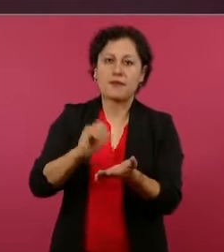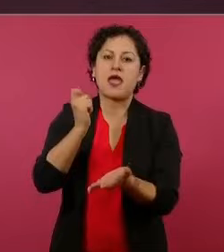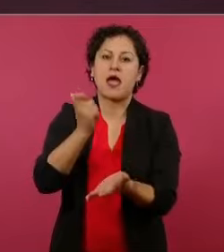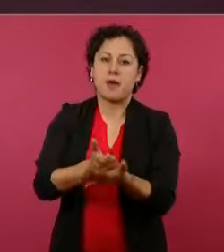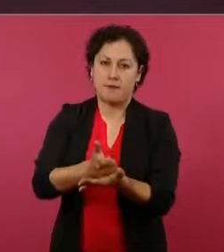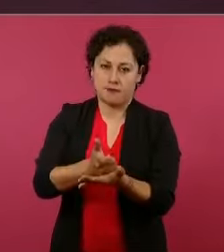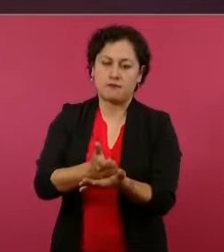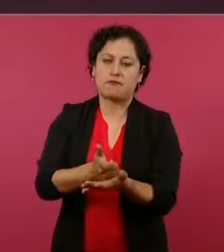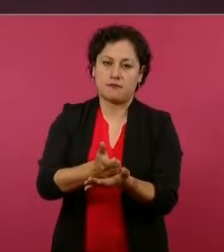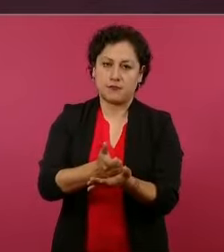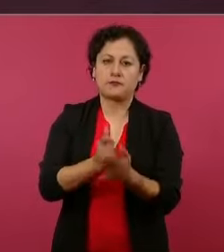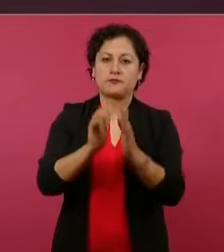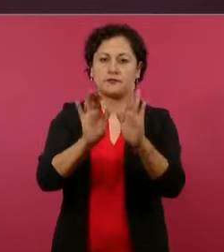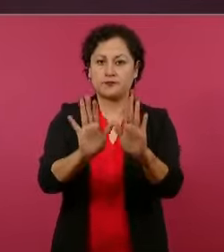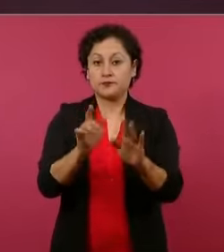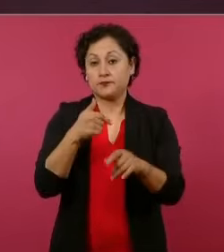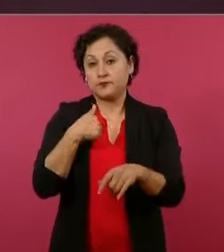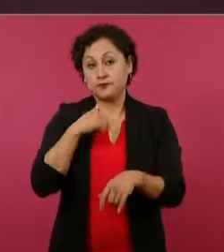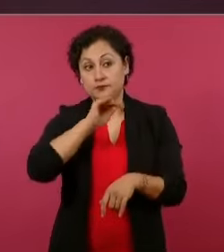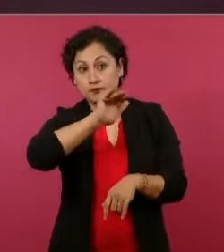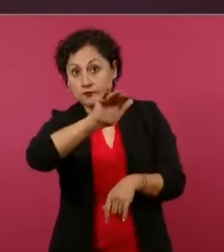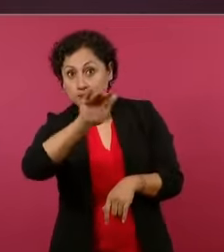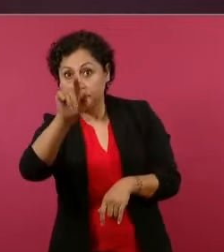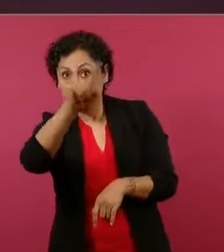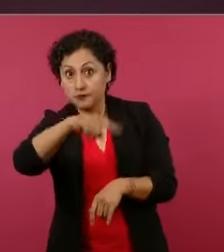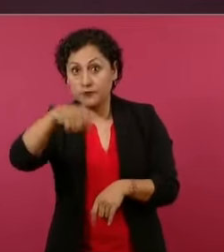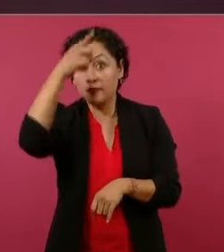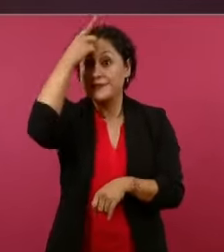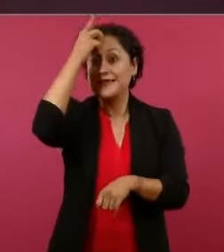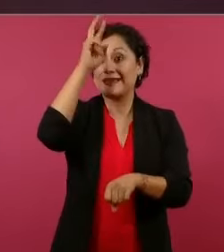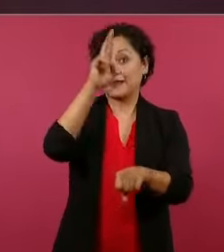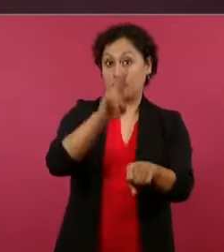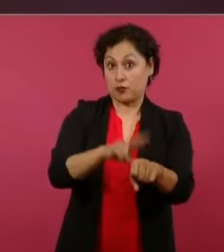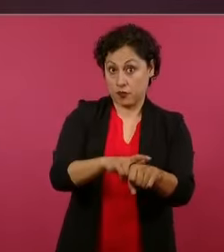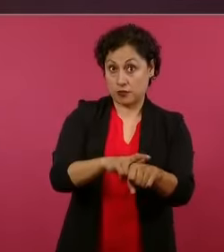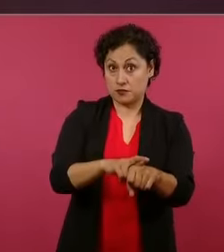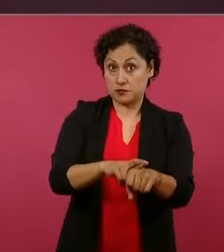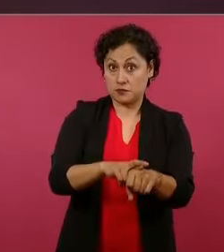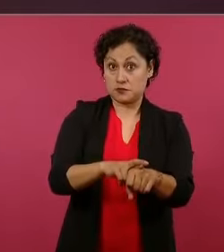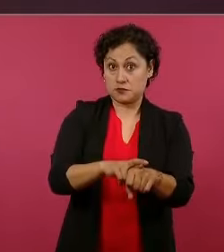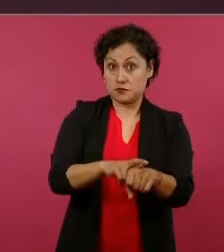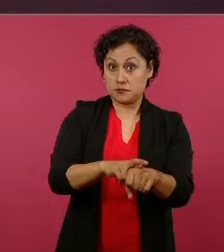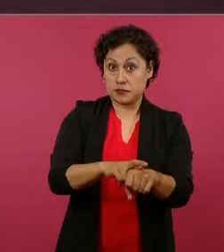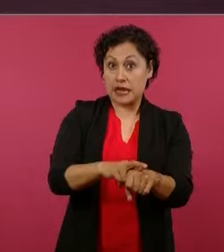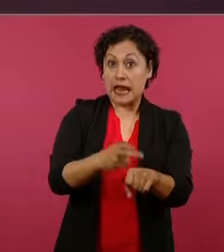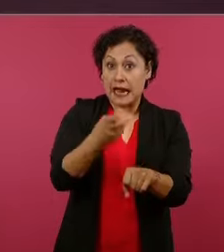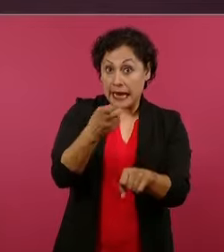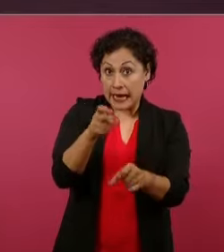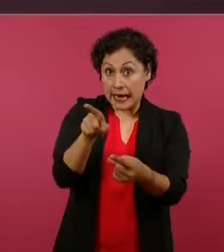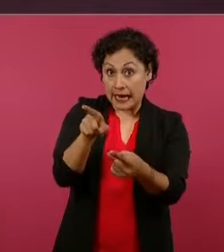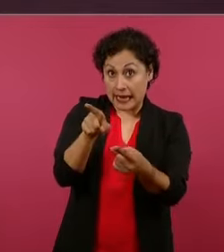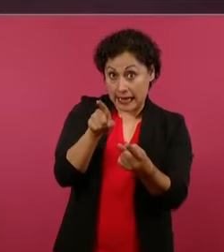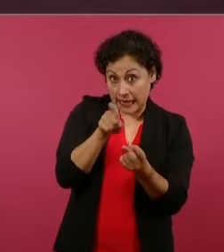diría a los directivos que no utilicen ese